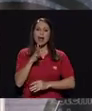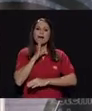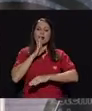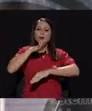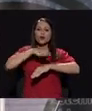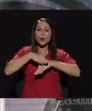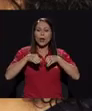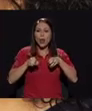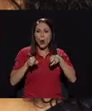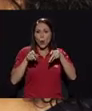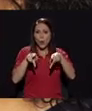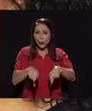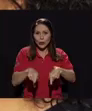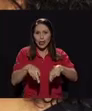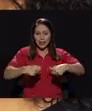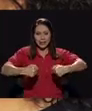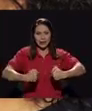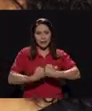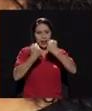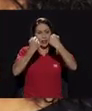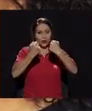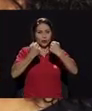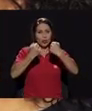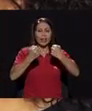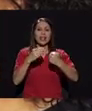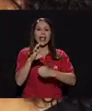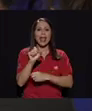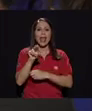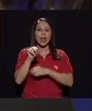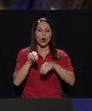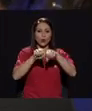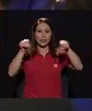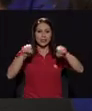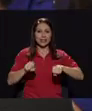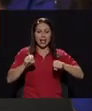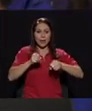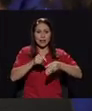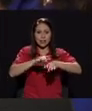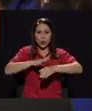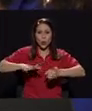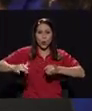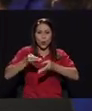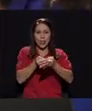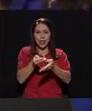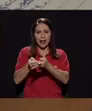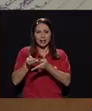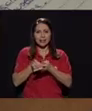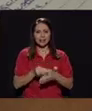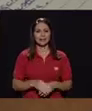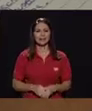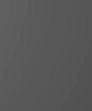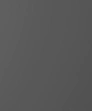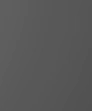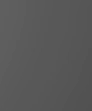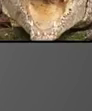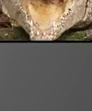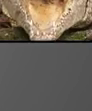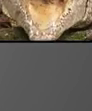en Una Mirada, conversaremos sobre las oportunidades y retos de los ecosistemas de humedales.